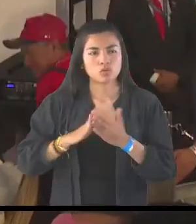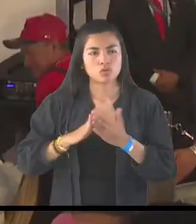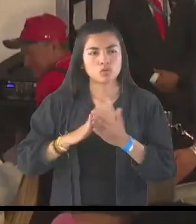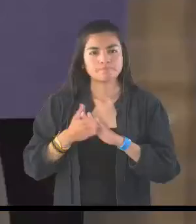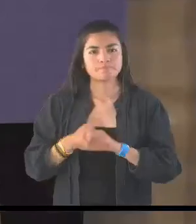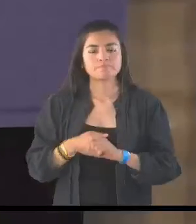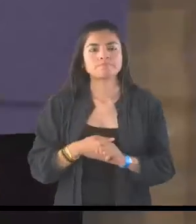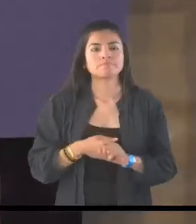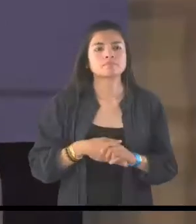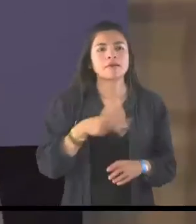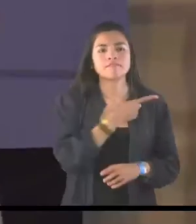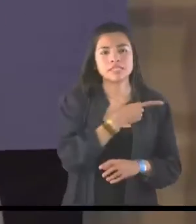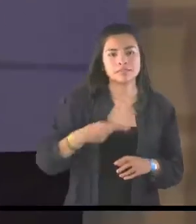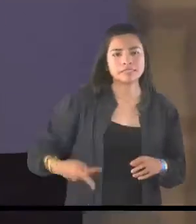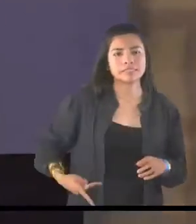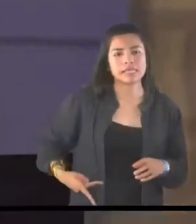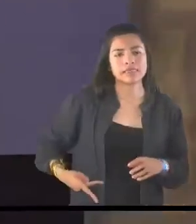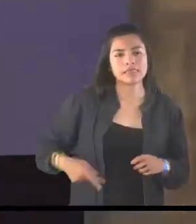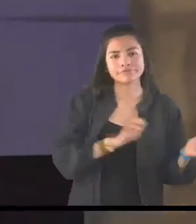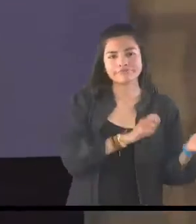Entrega a la vicepresidenta.